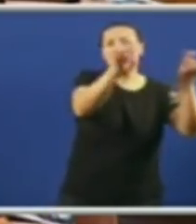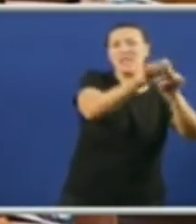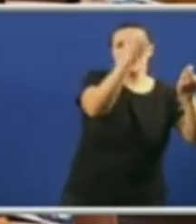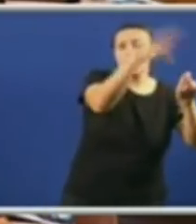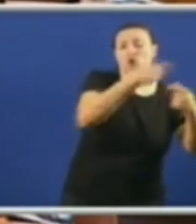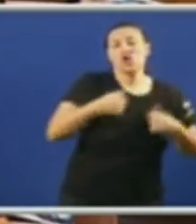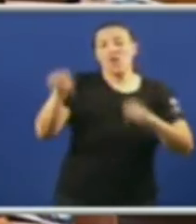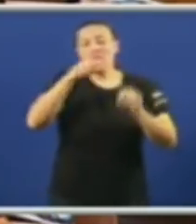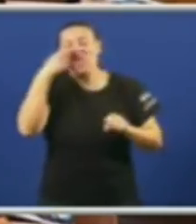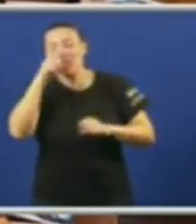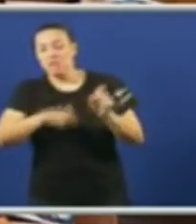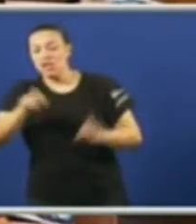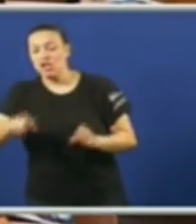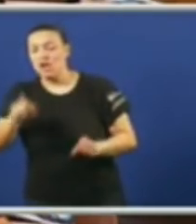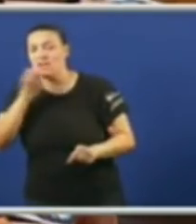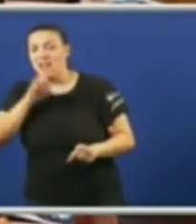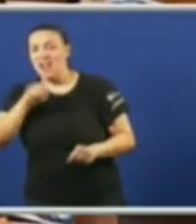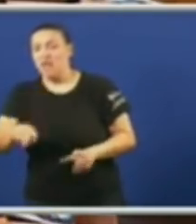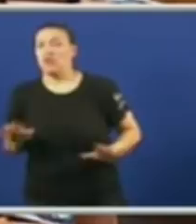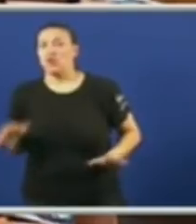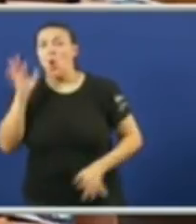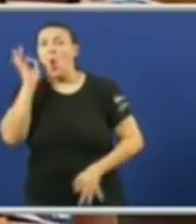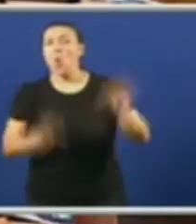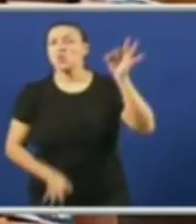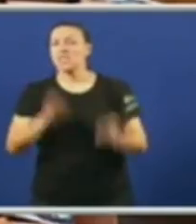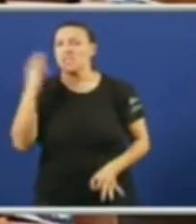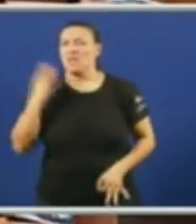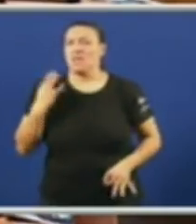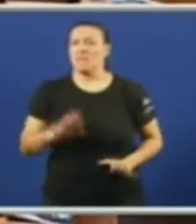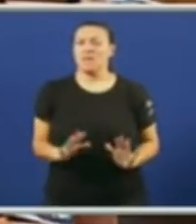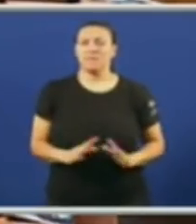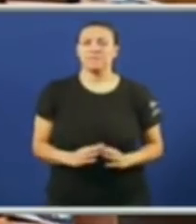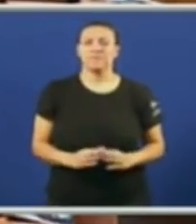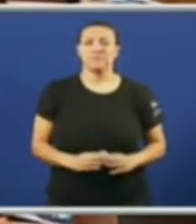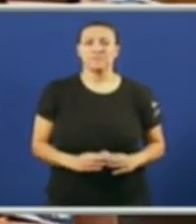os intereses dos galegos e das galegas e xustiza con este país. E mire,